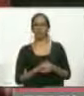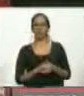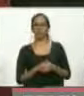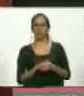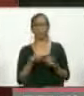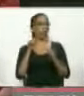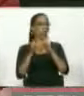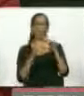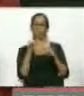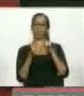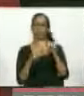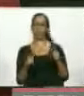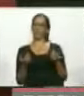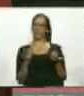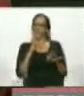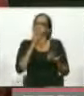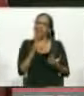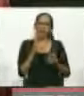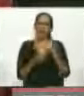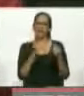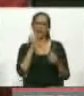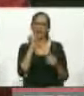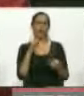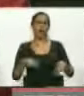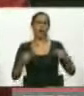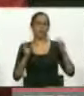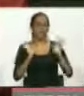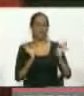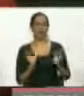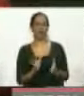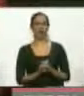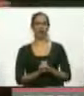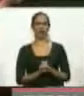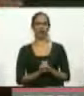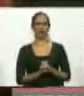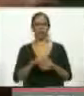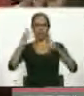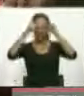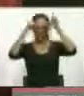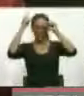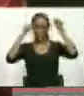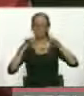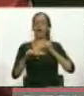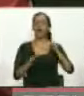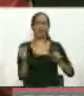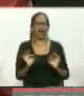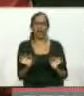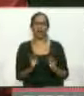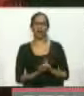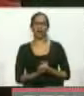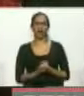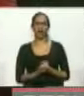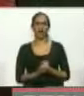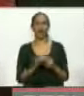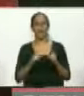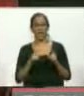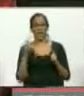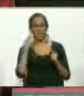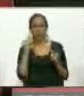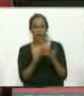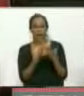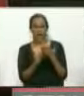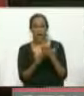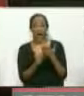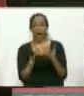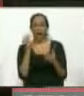colectivo que qué daño le hace mango a la vida nada por ser tupamaro el ser colectivo absolutamente nada pero para que nos demos cuenta un